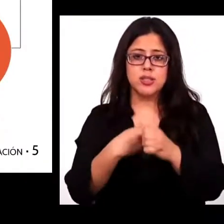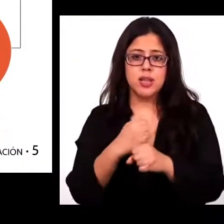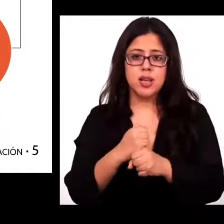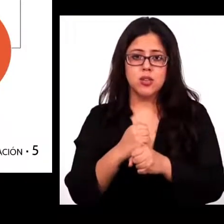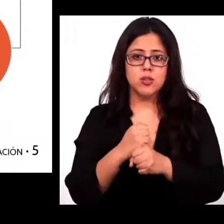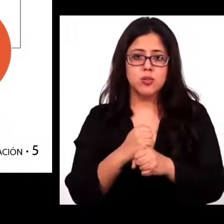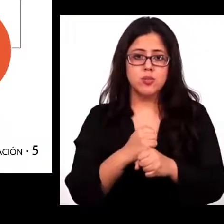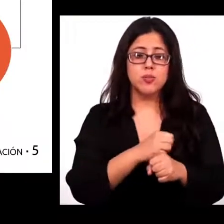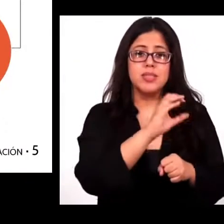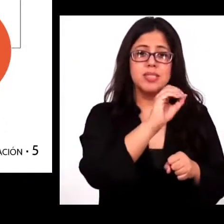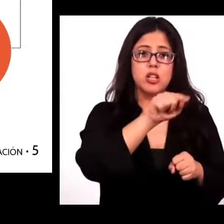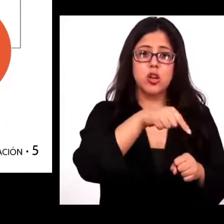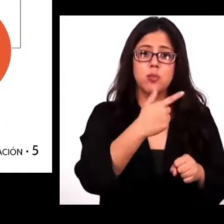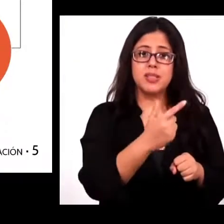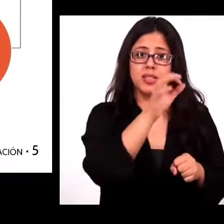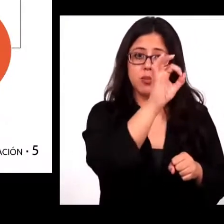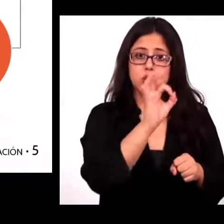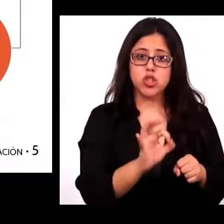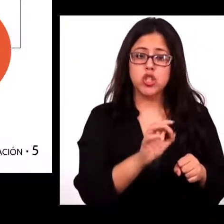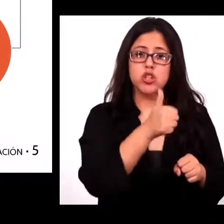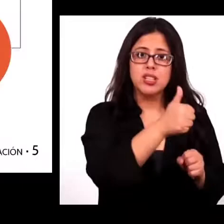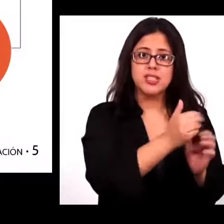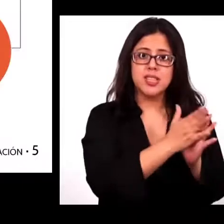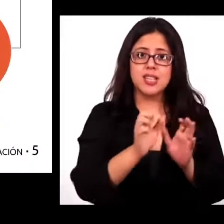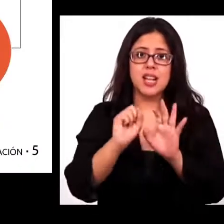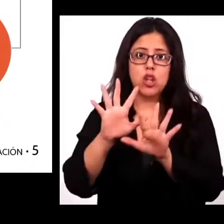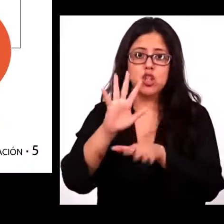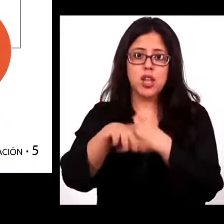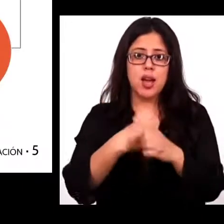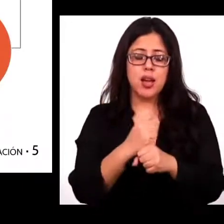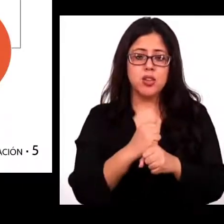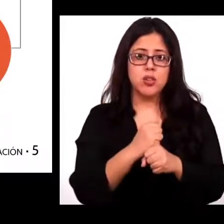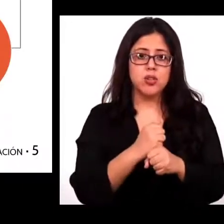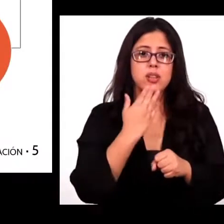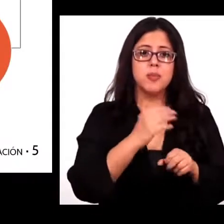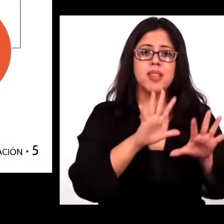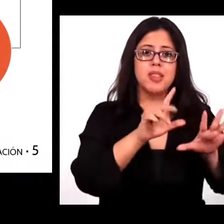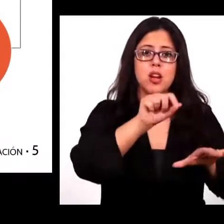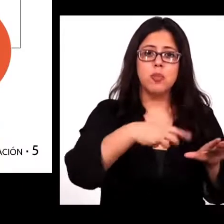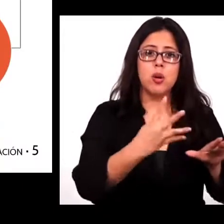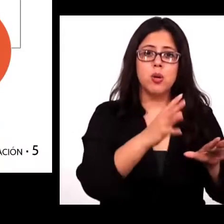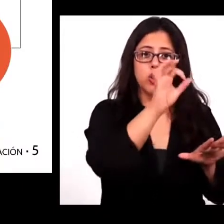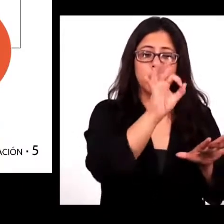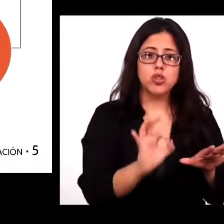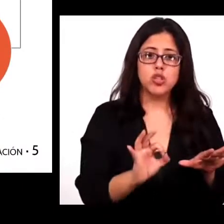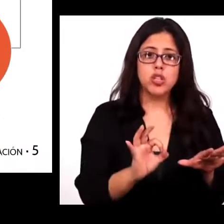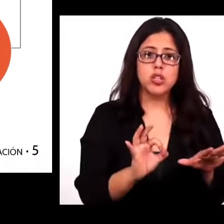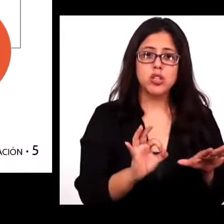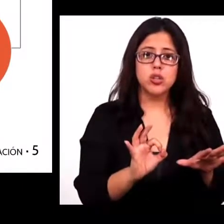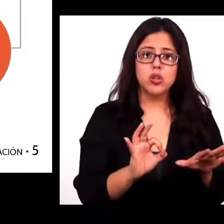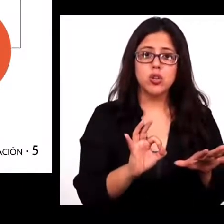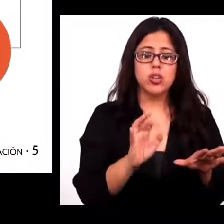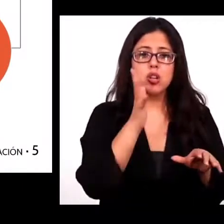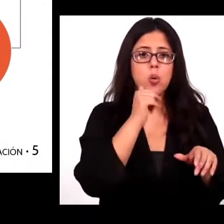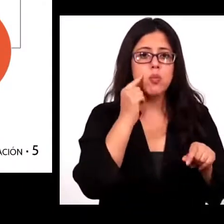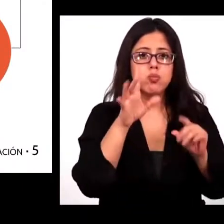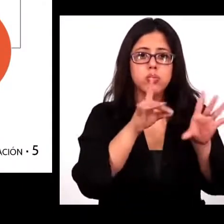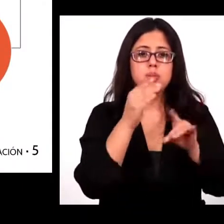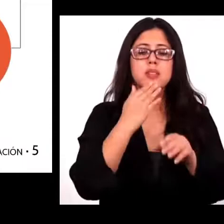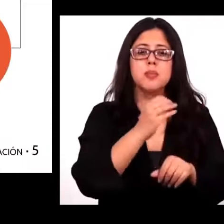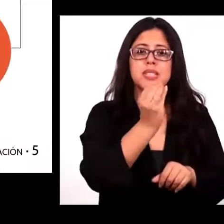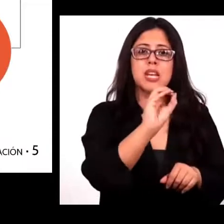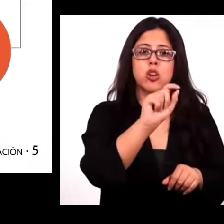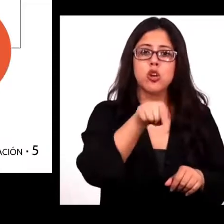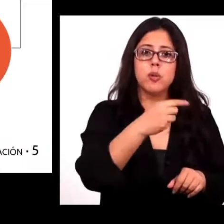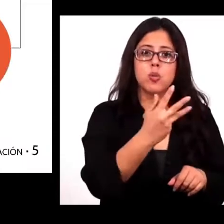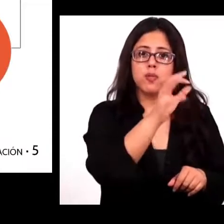un 0,7% entre los 6 y los 10 años de edad y un 10,4% no identificado, además de un